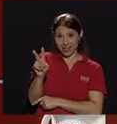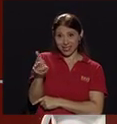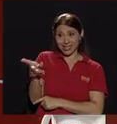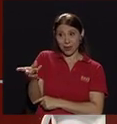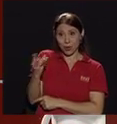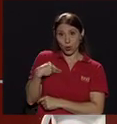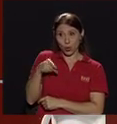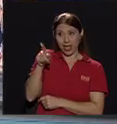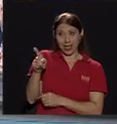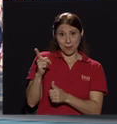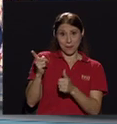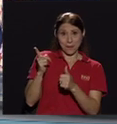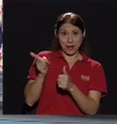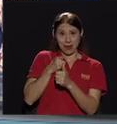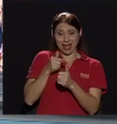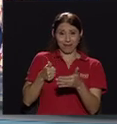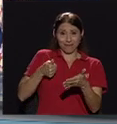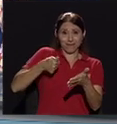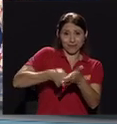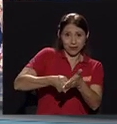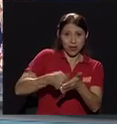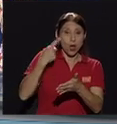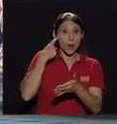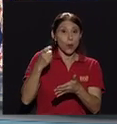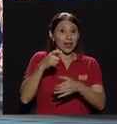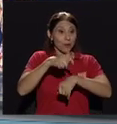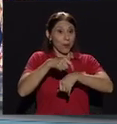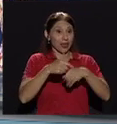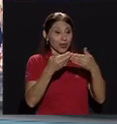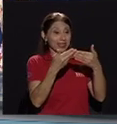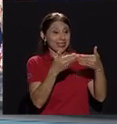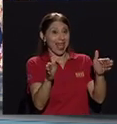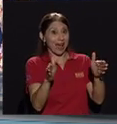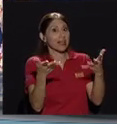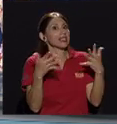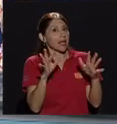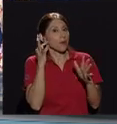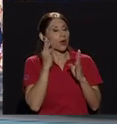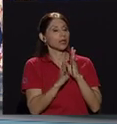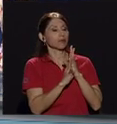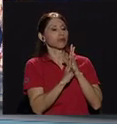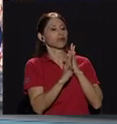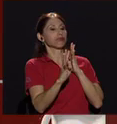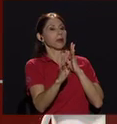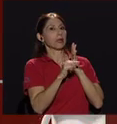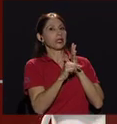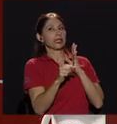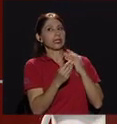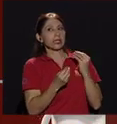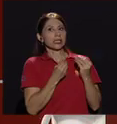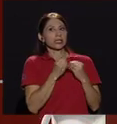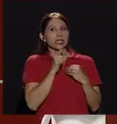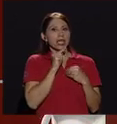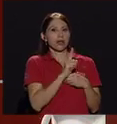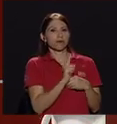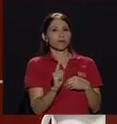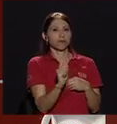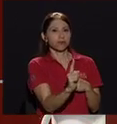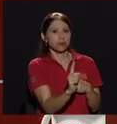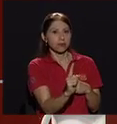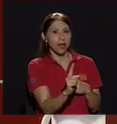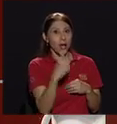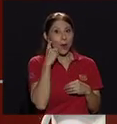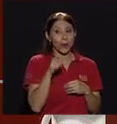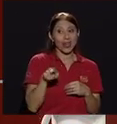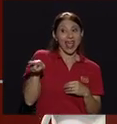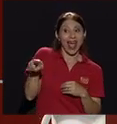primera porque en el momento que se abre la urna está la fila de mujeres y ninguna se anima a ir a votar, porque había unos señores en el solar de